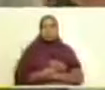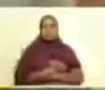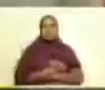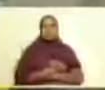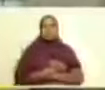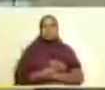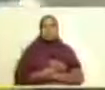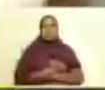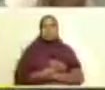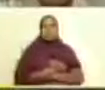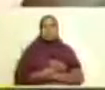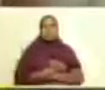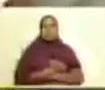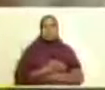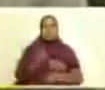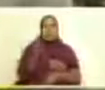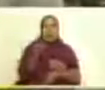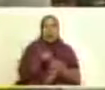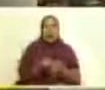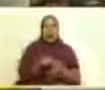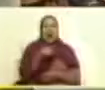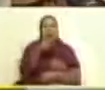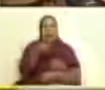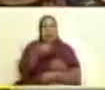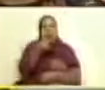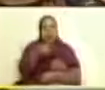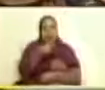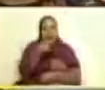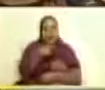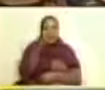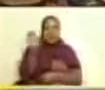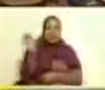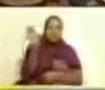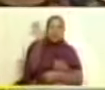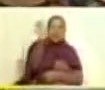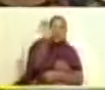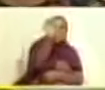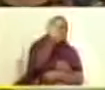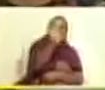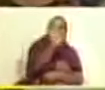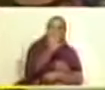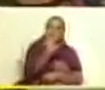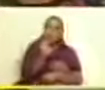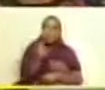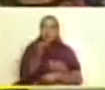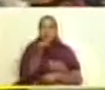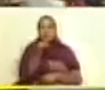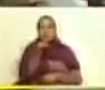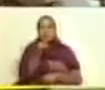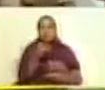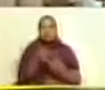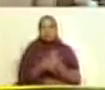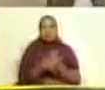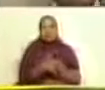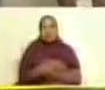parte de la geopolítica. Si bien es cierto, en lo que se ha